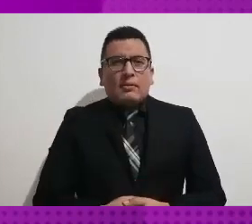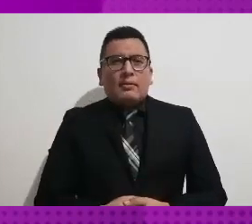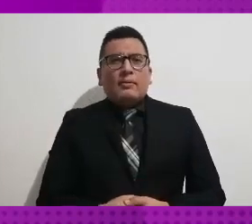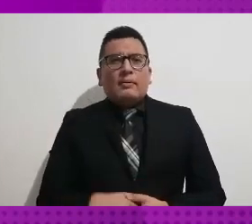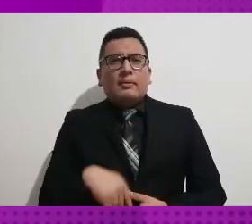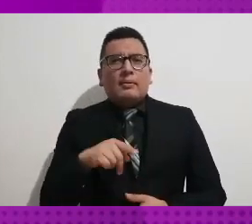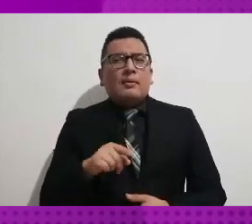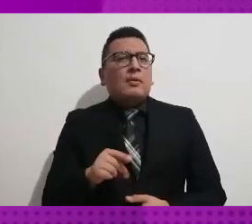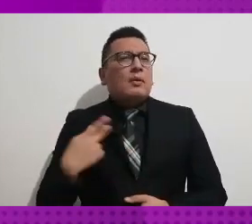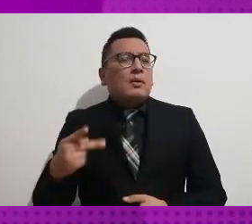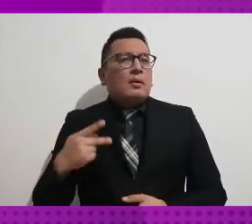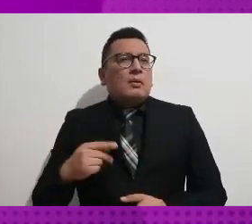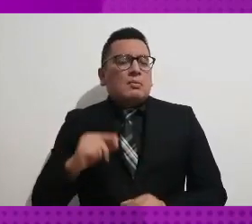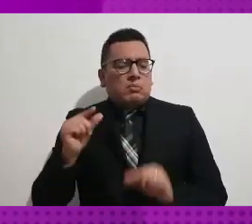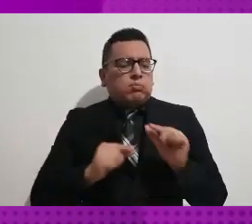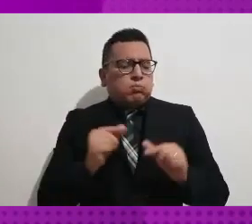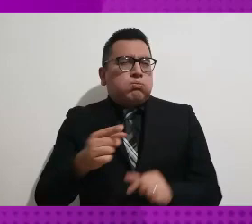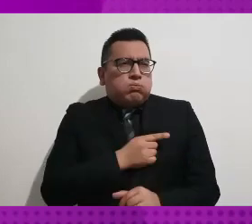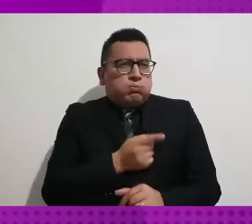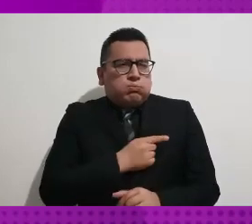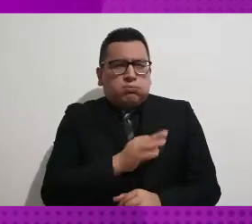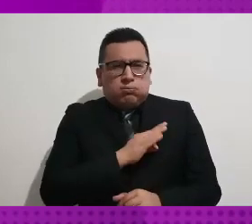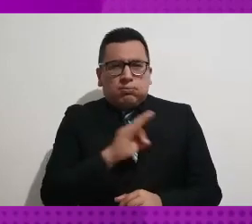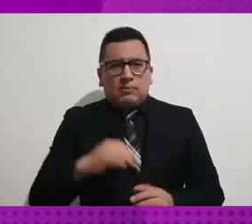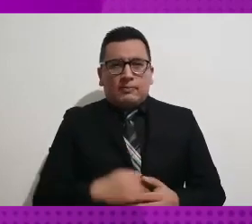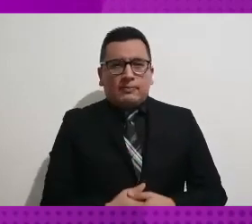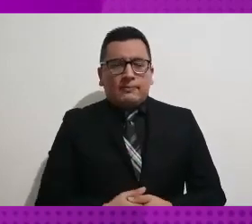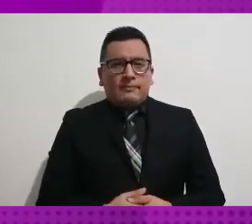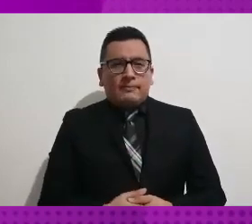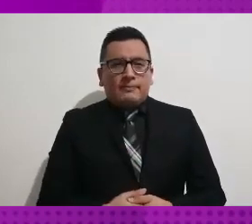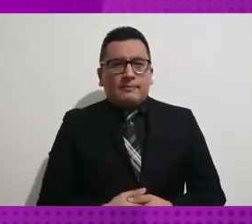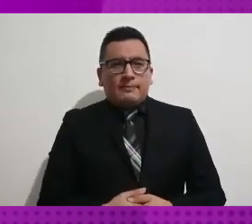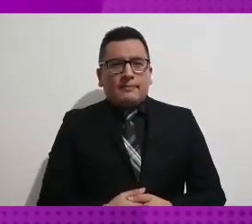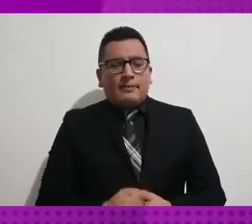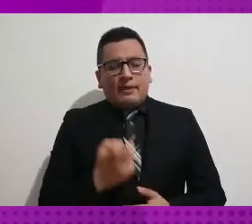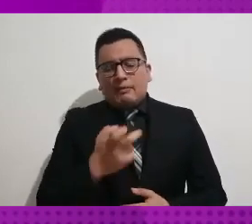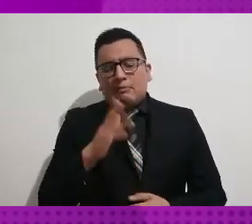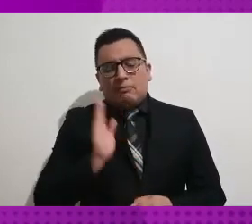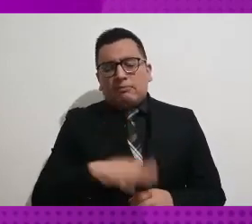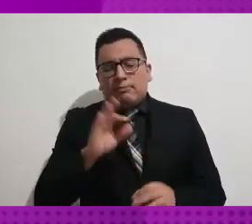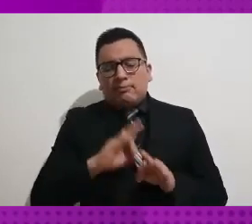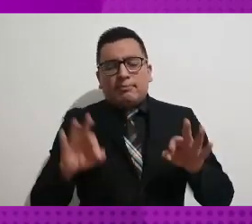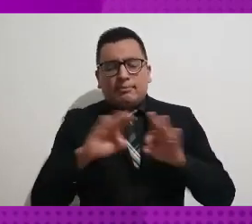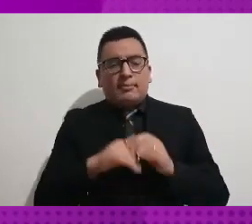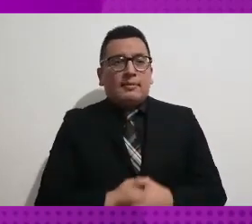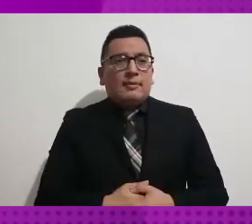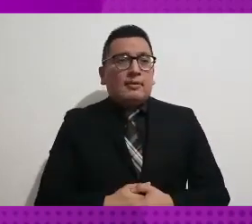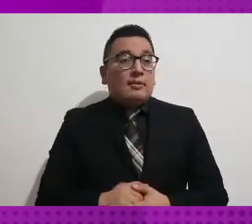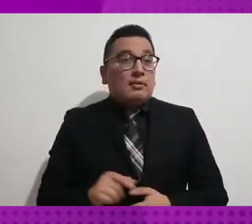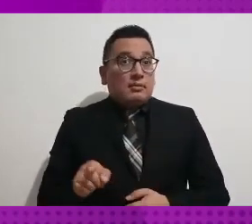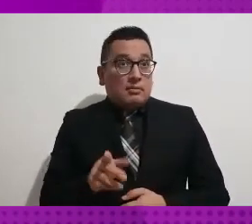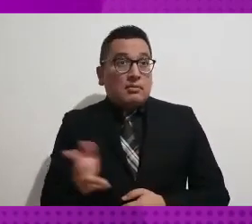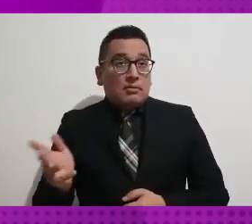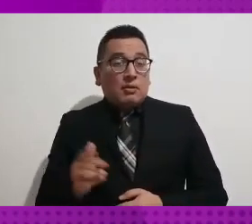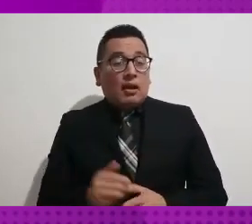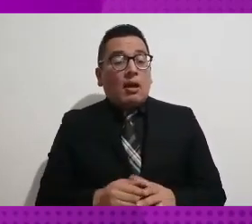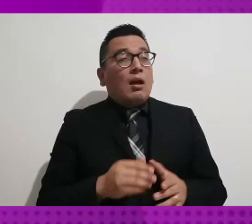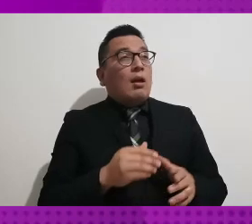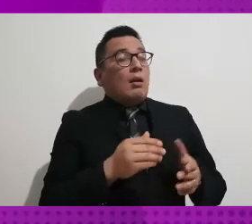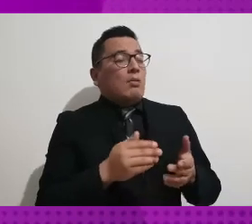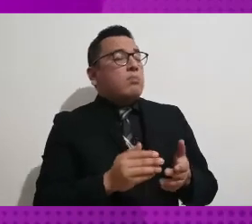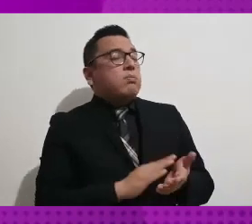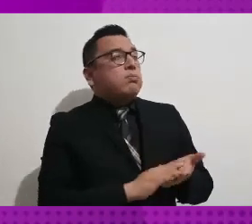que lo hagan de una manera autónoma, entonces eso es lo más importante, y salen de ahí felices